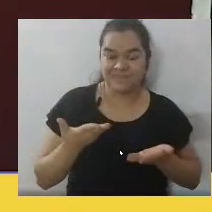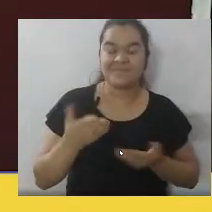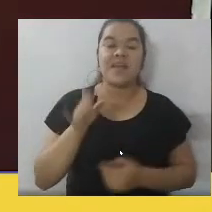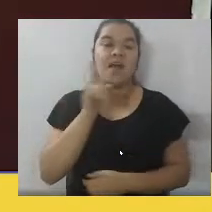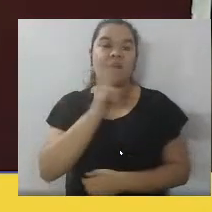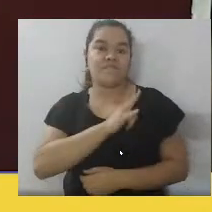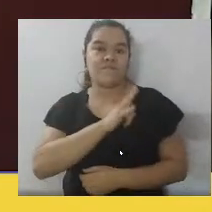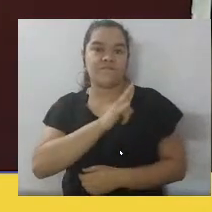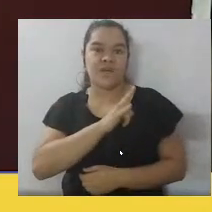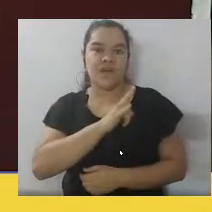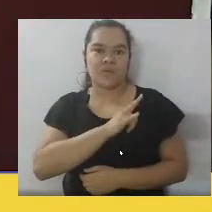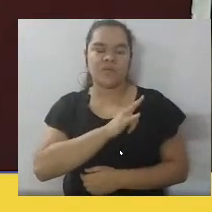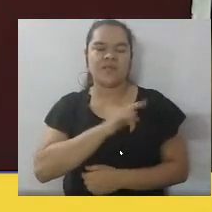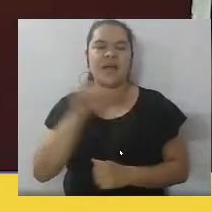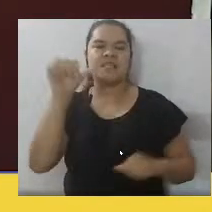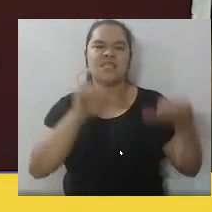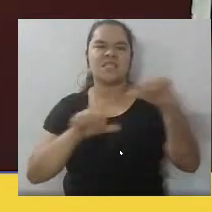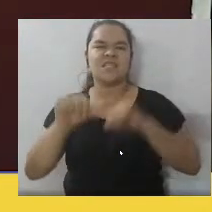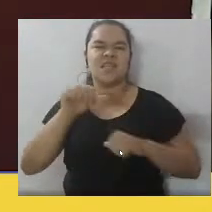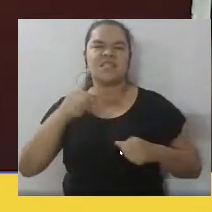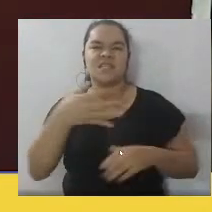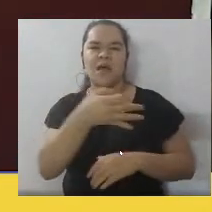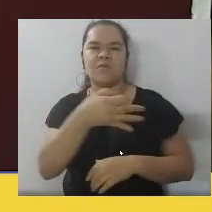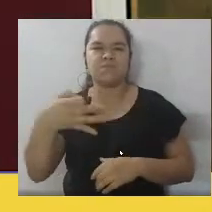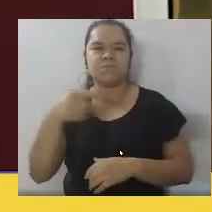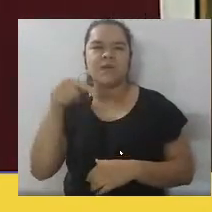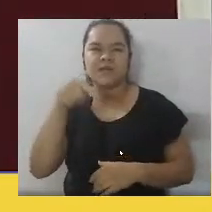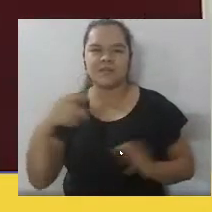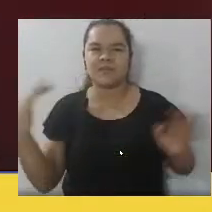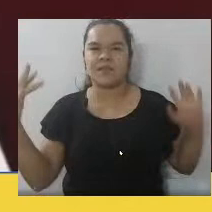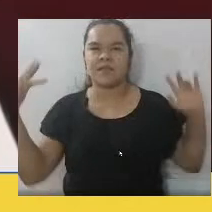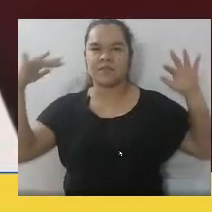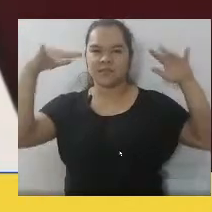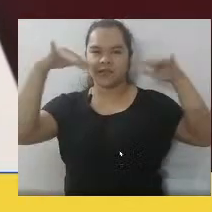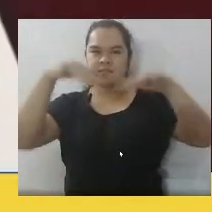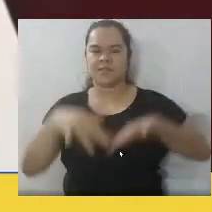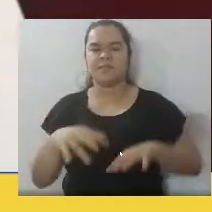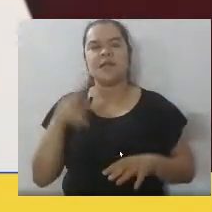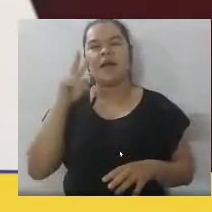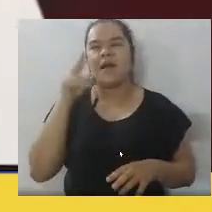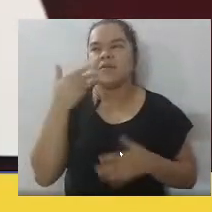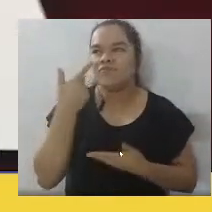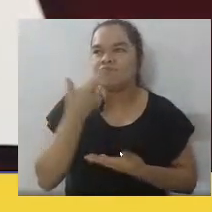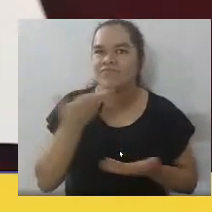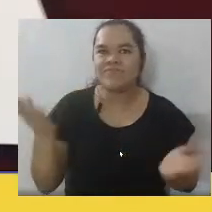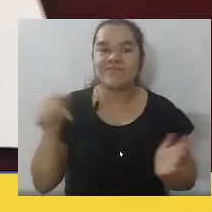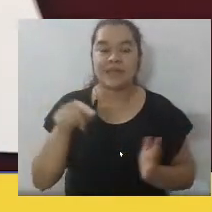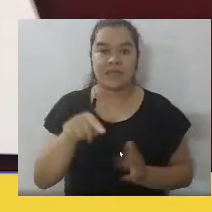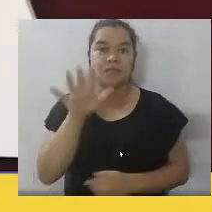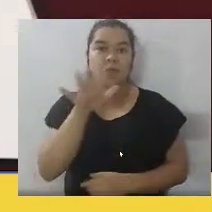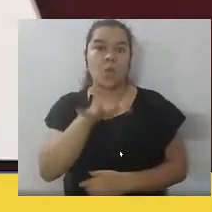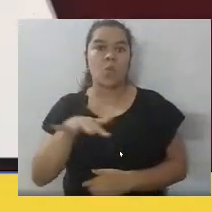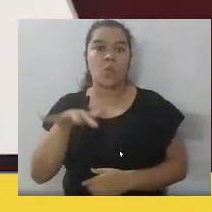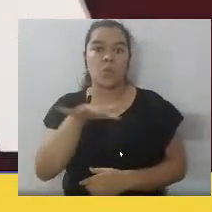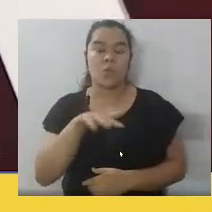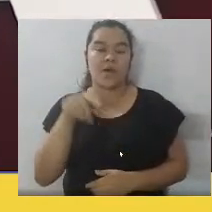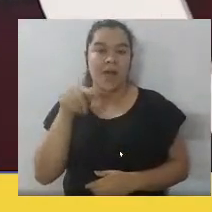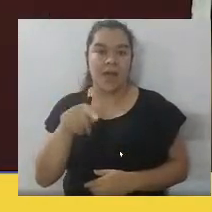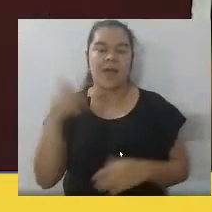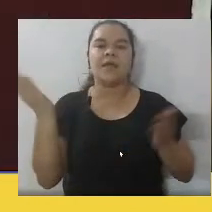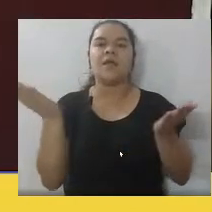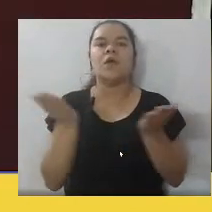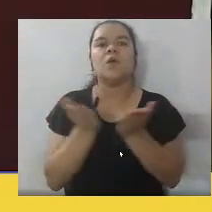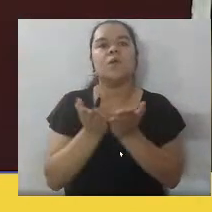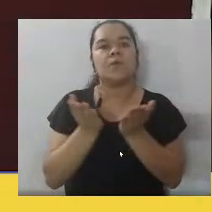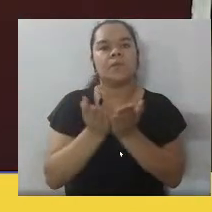Exactas, Naturales y Agrimensuras. Esta es una casa de estudios que los va a recibir. Nos estamos preparando